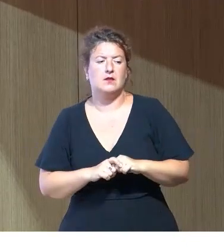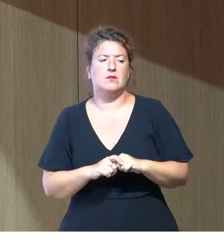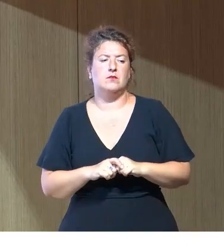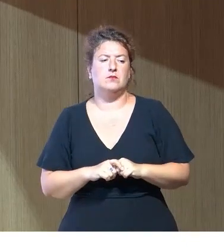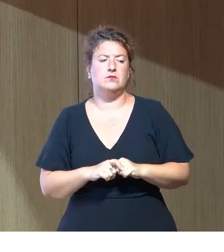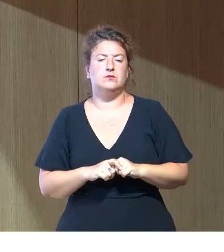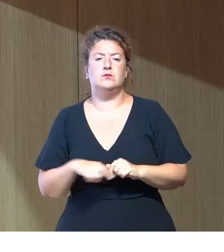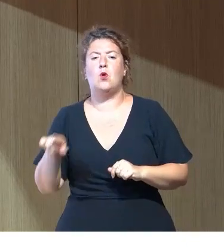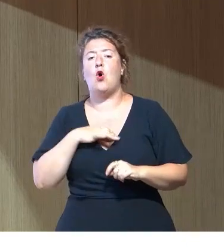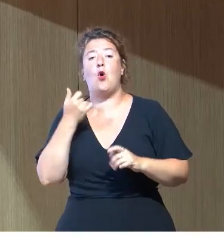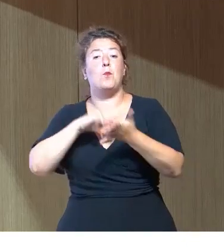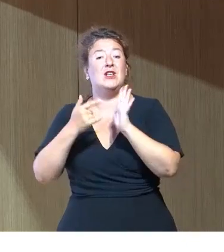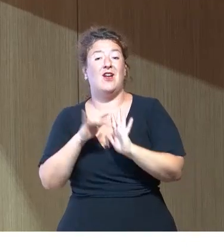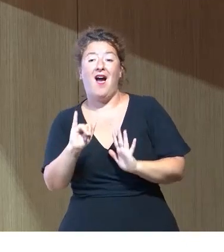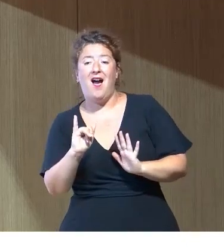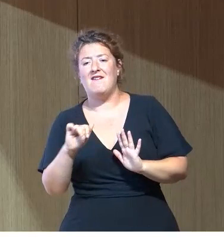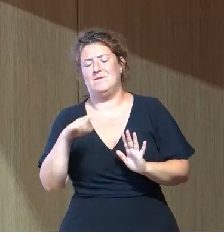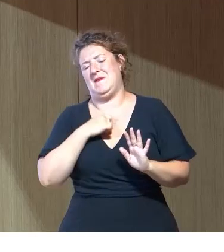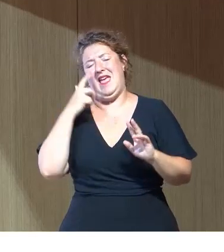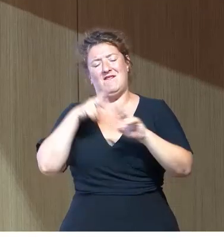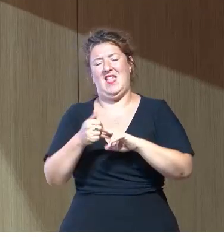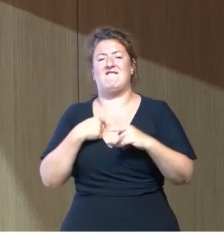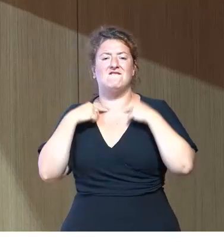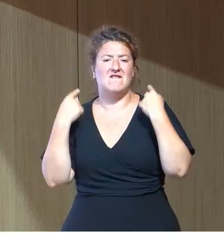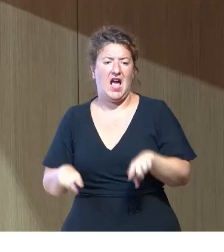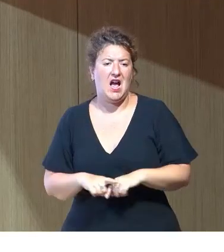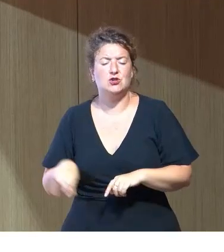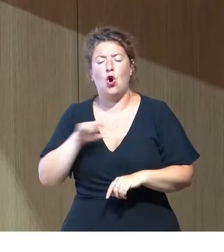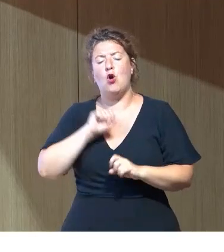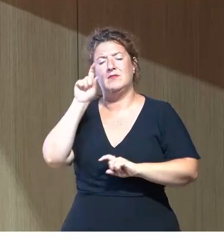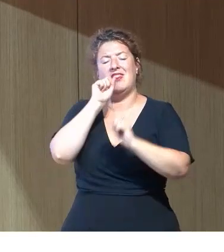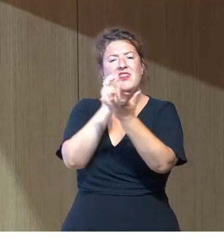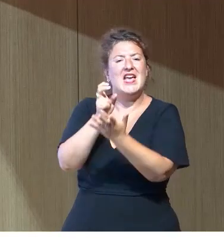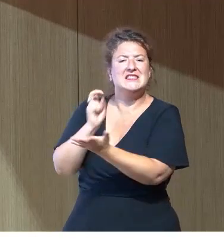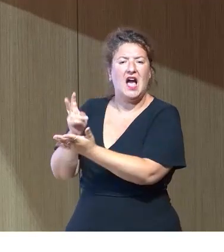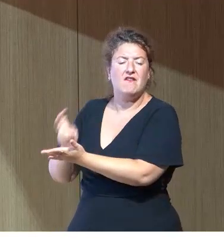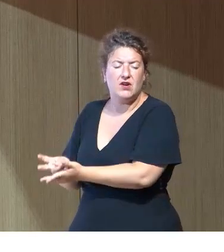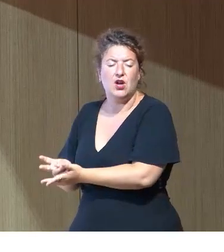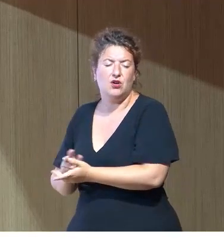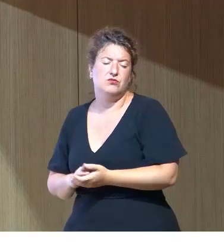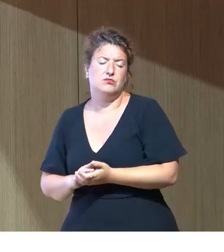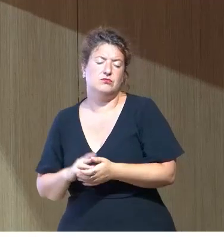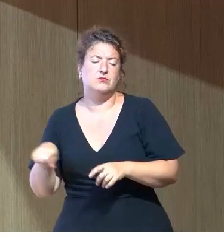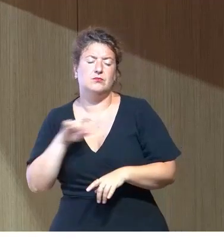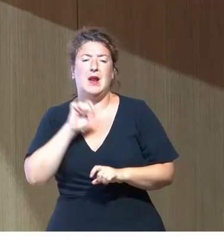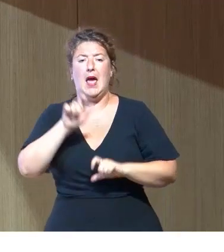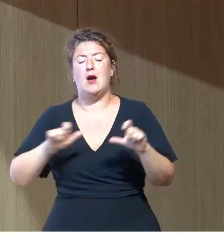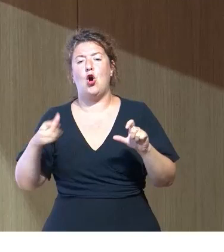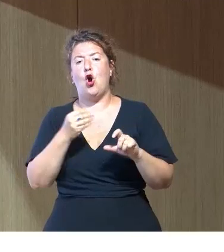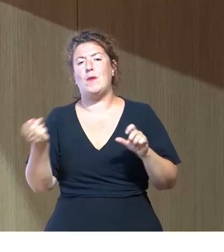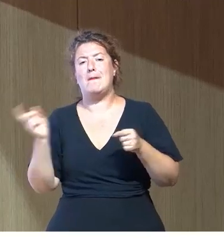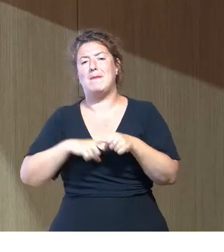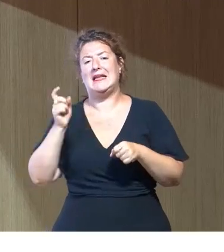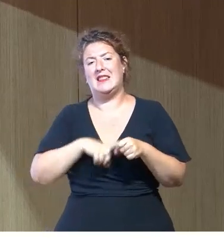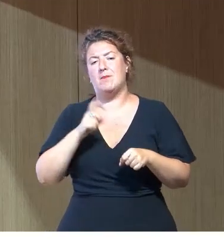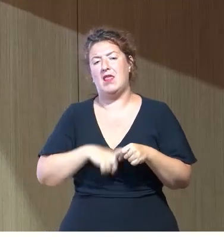No fracasen sino también los desafíos no que estáis abordando para garantizar la participación de los jóvenes con